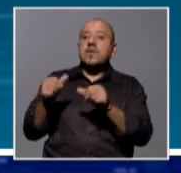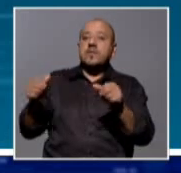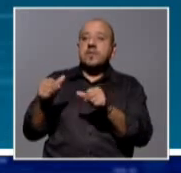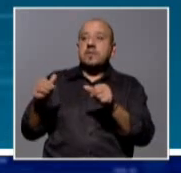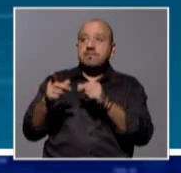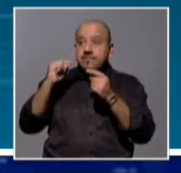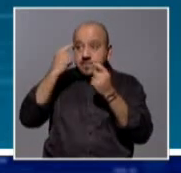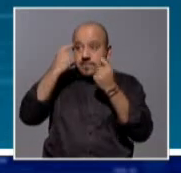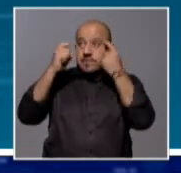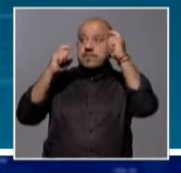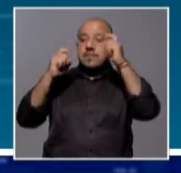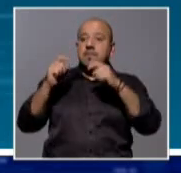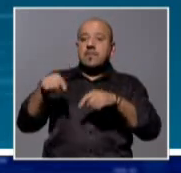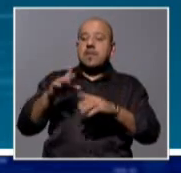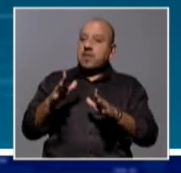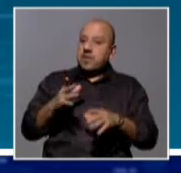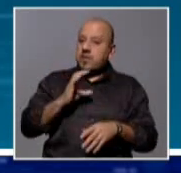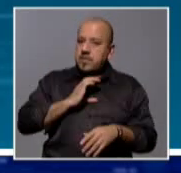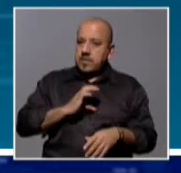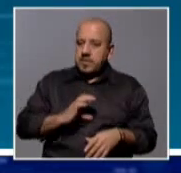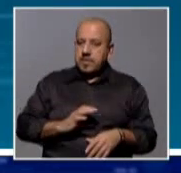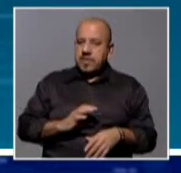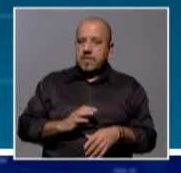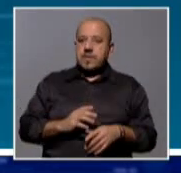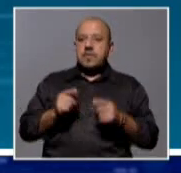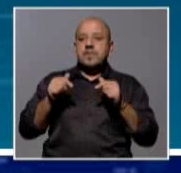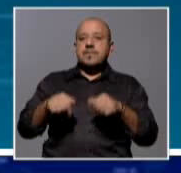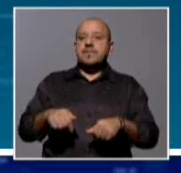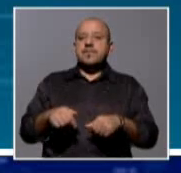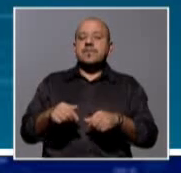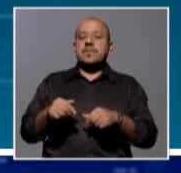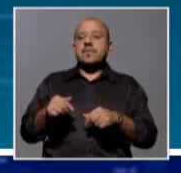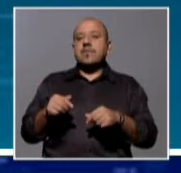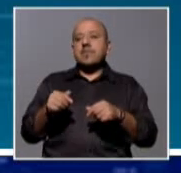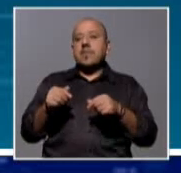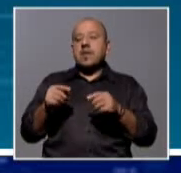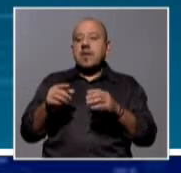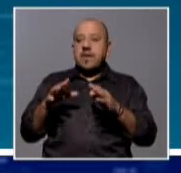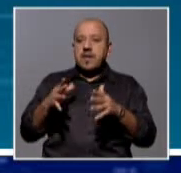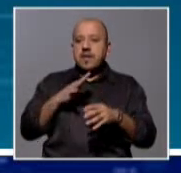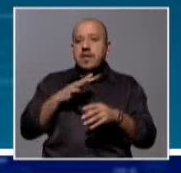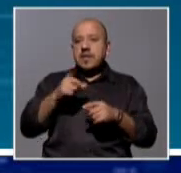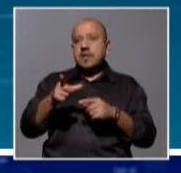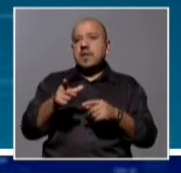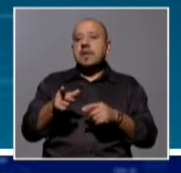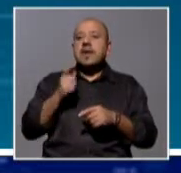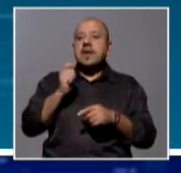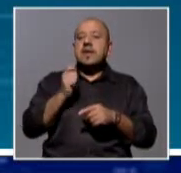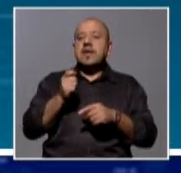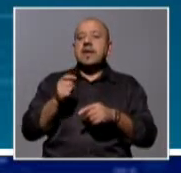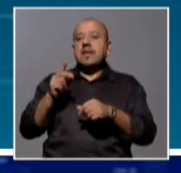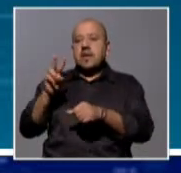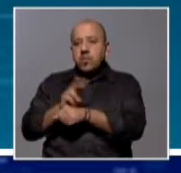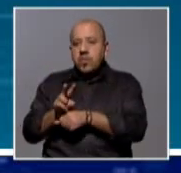llevarla adelante con la característica que da la discusión de la obra, dónde se coloca, quién la protege,